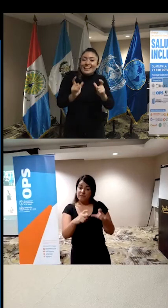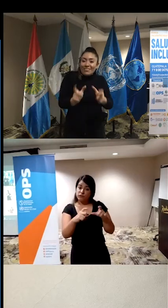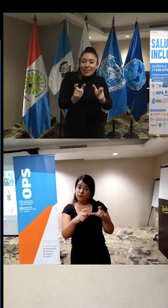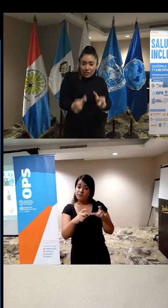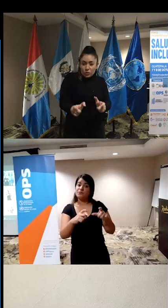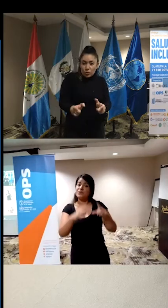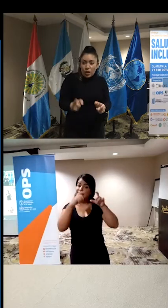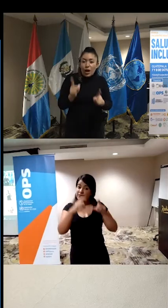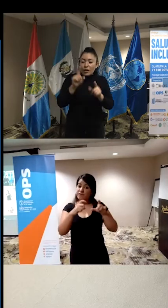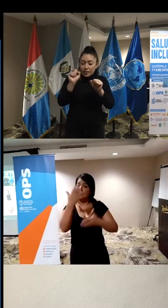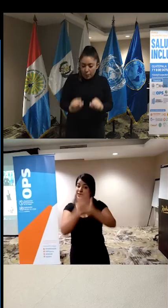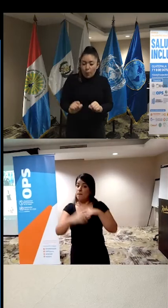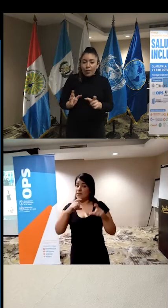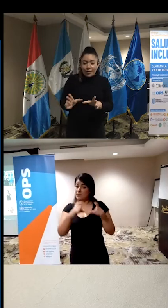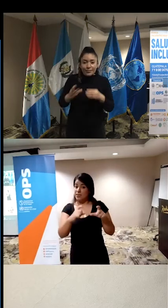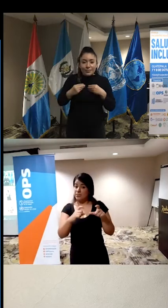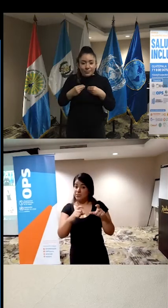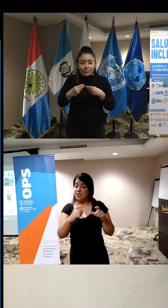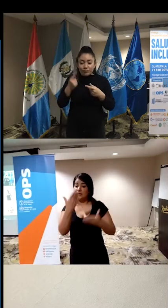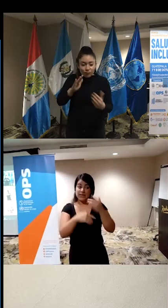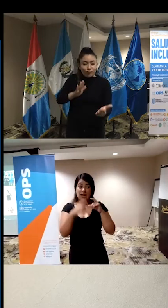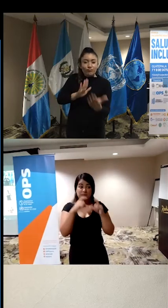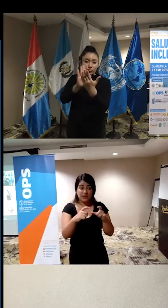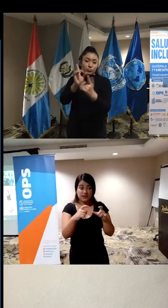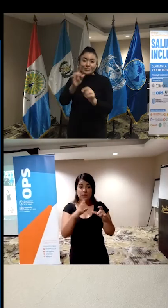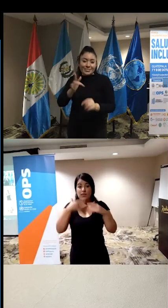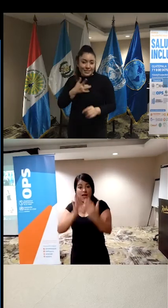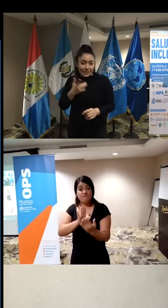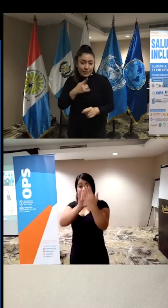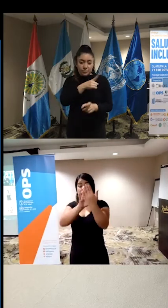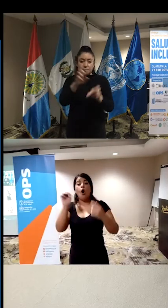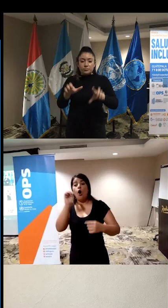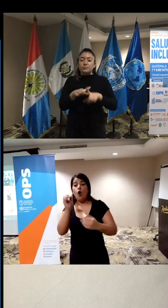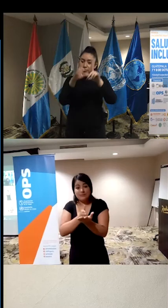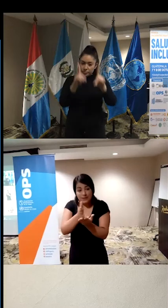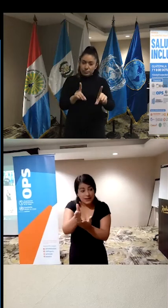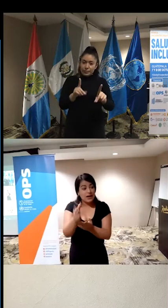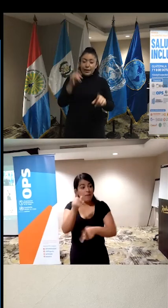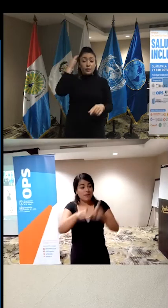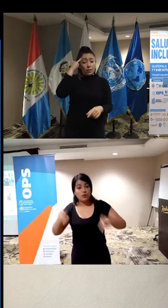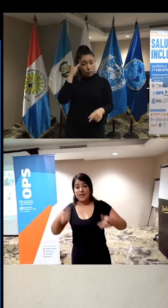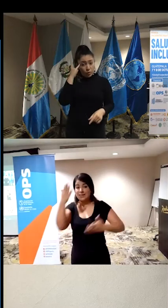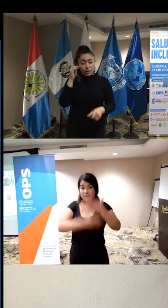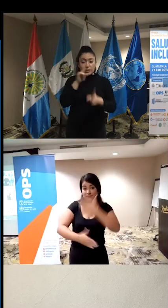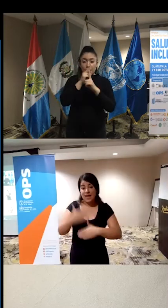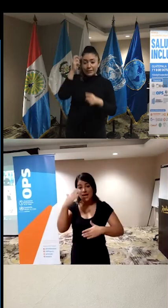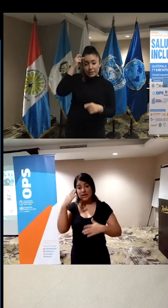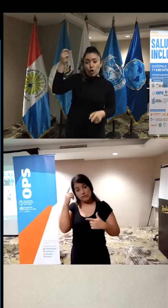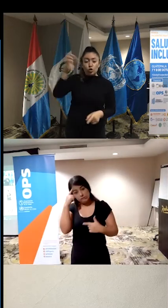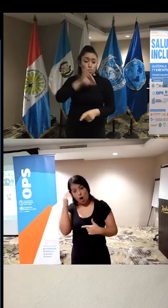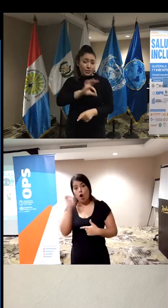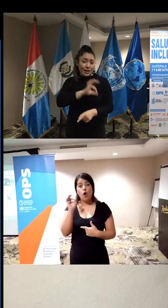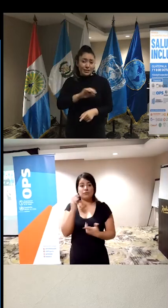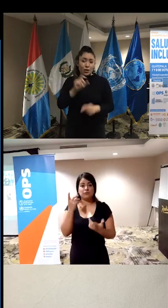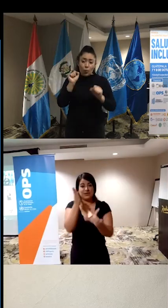se puedan enfrentar o seguir las personas con discapacidades intelectuales y psicosociales no